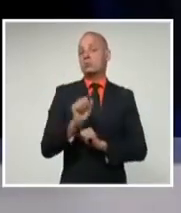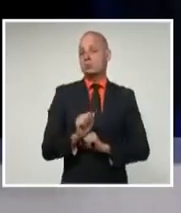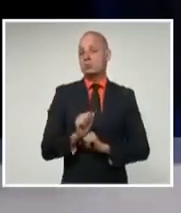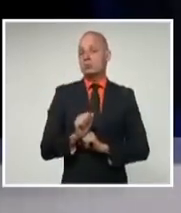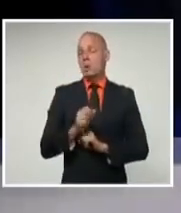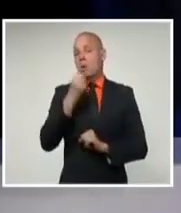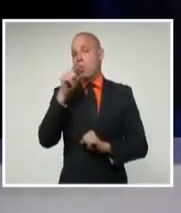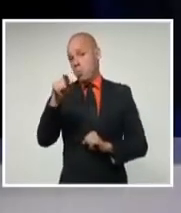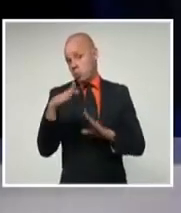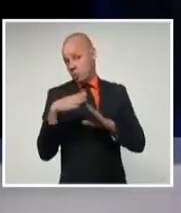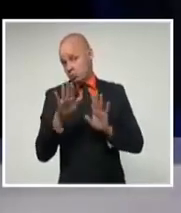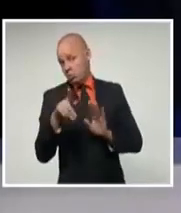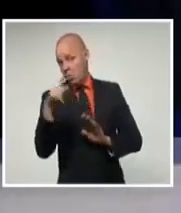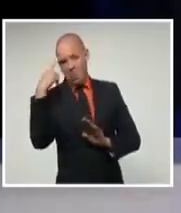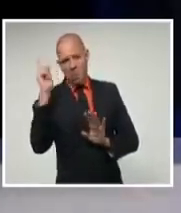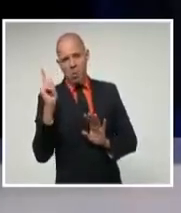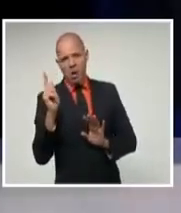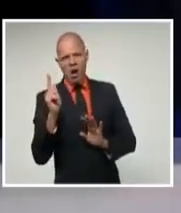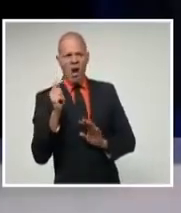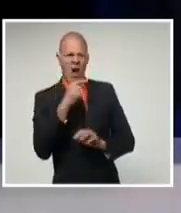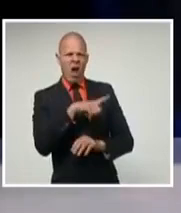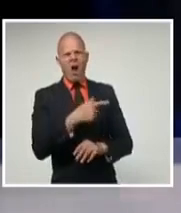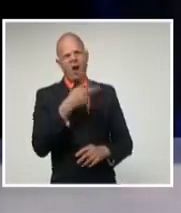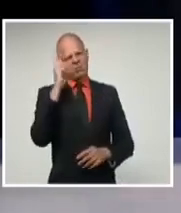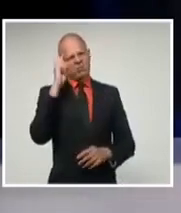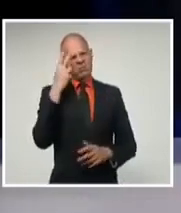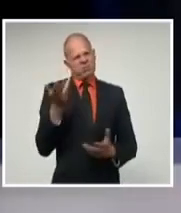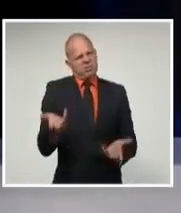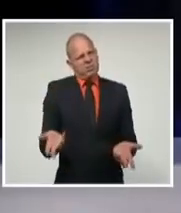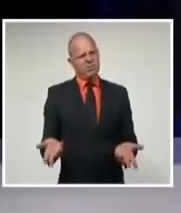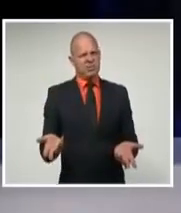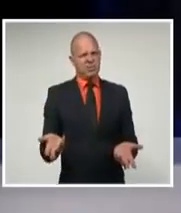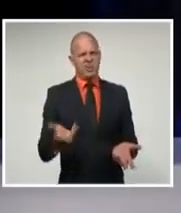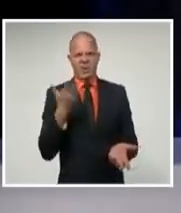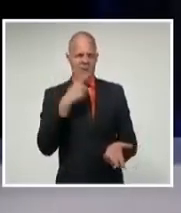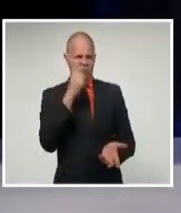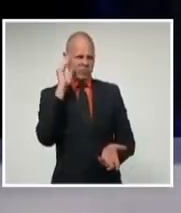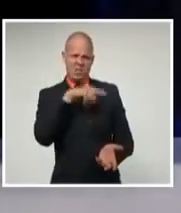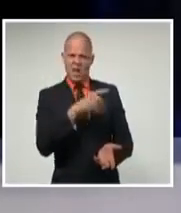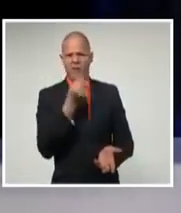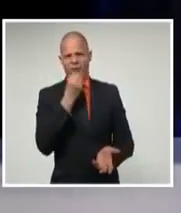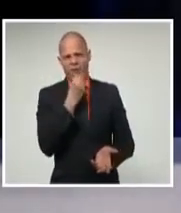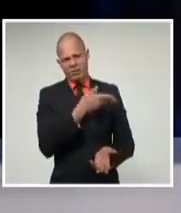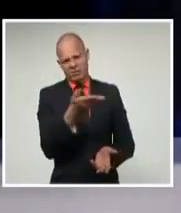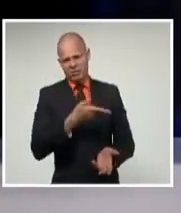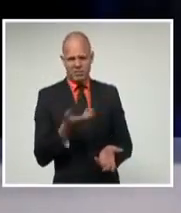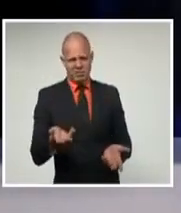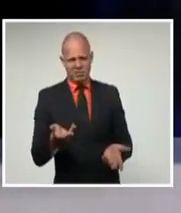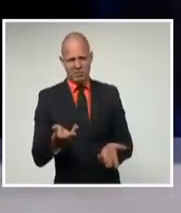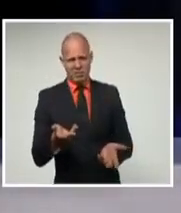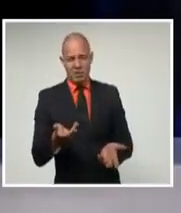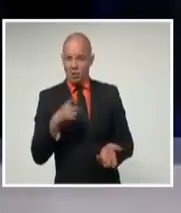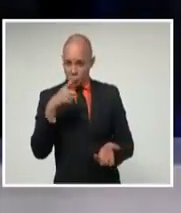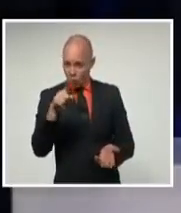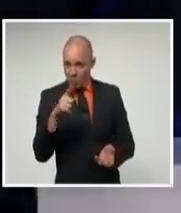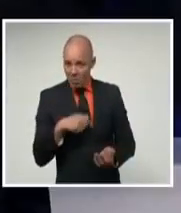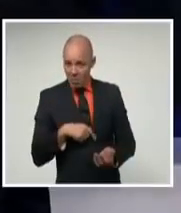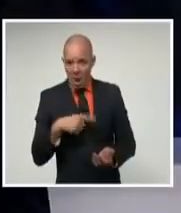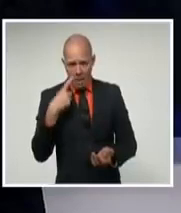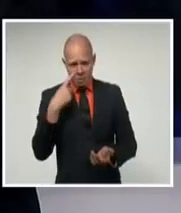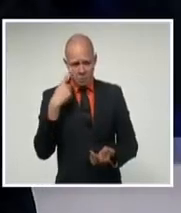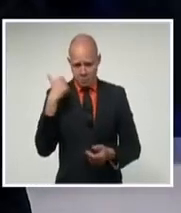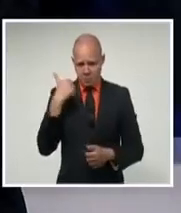ahora, ¿quién le va a hacer caso a cosas así? Eso no trasciende. ¿Quieren ver quién les hace caso? Vengan